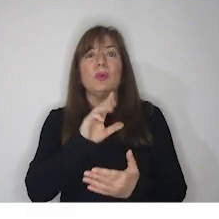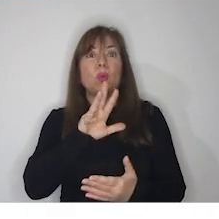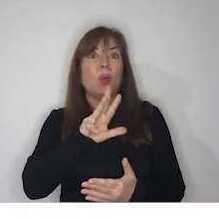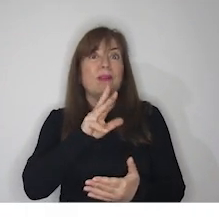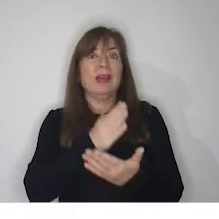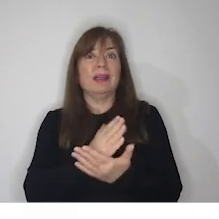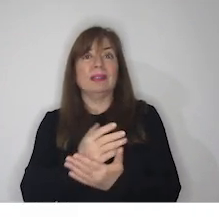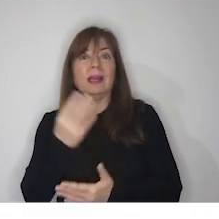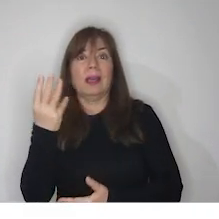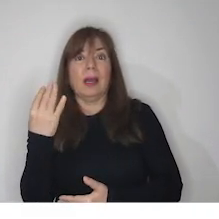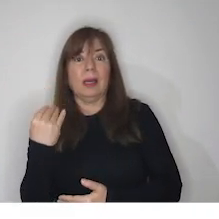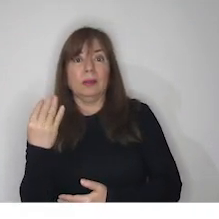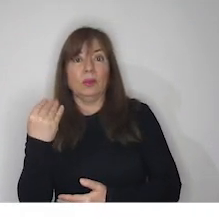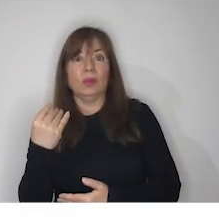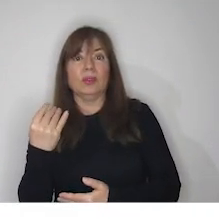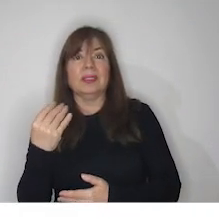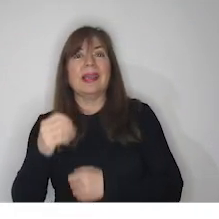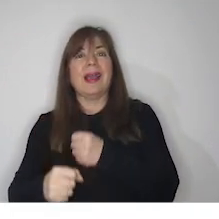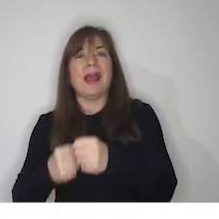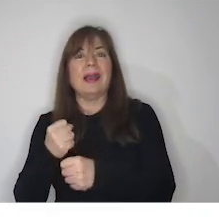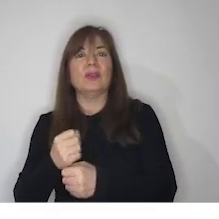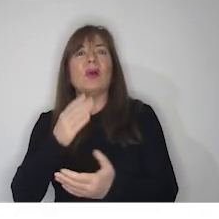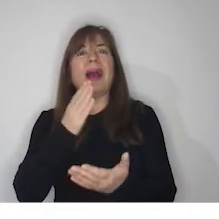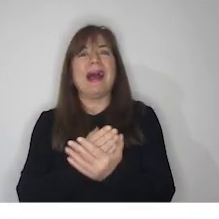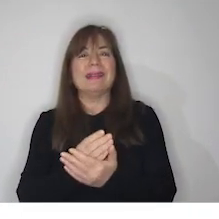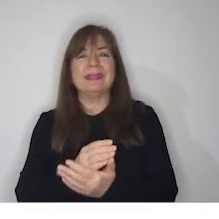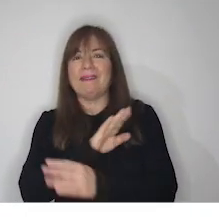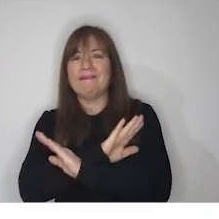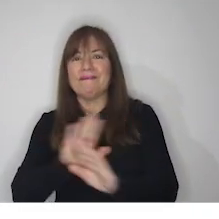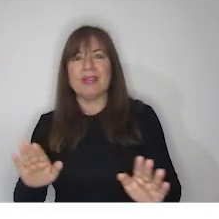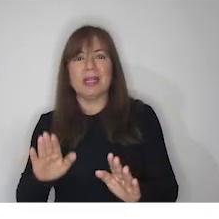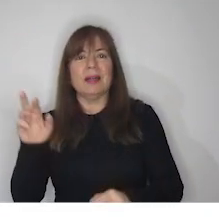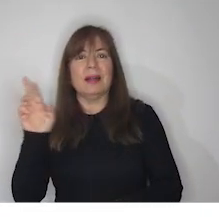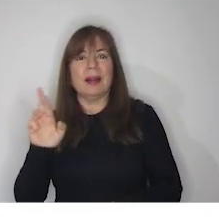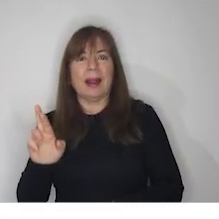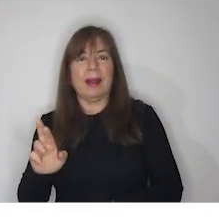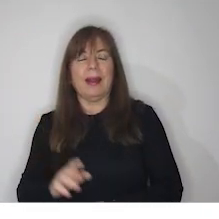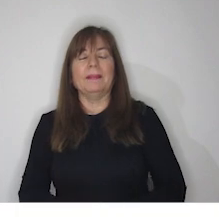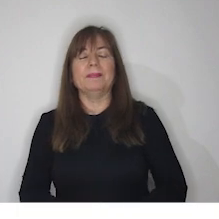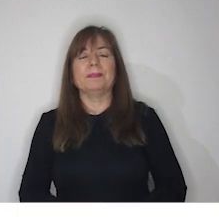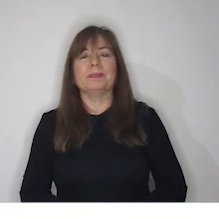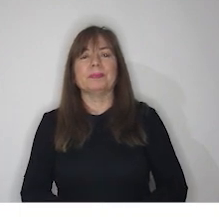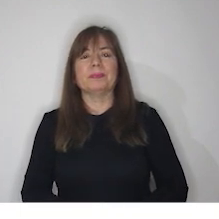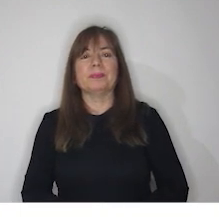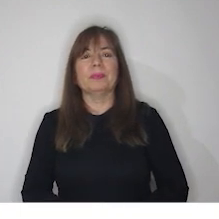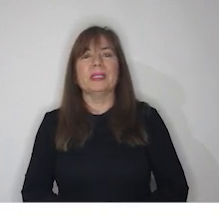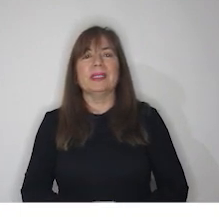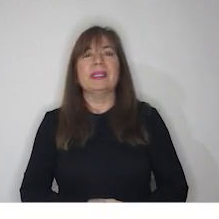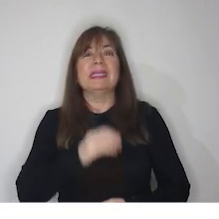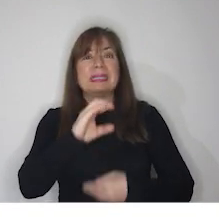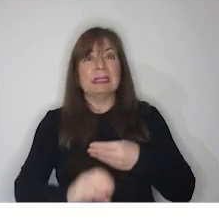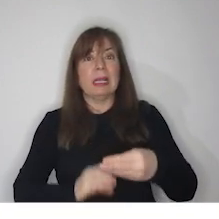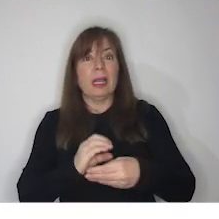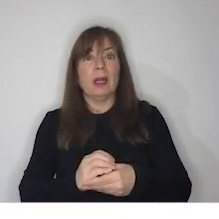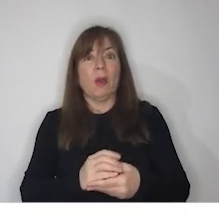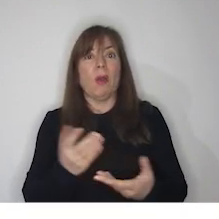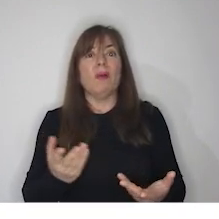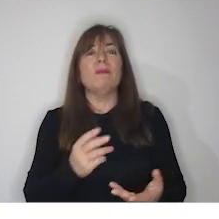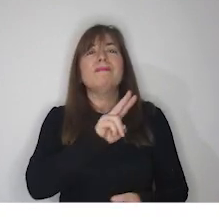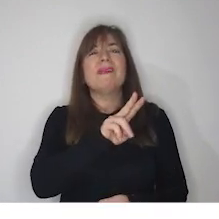menstruación. El ciclo menstrual es el tiempo que pasa entre una regla y otra, entre 28 a 35